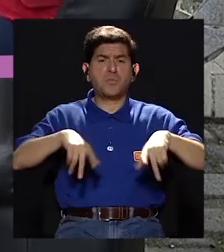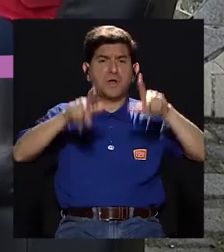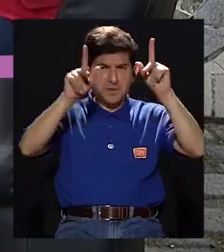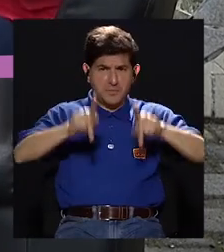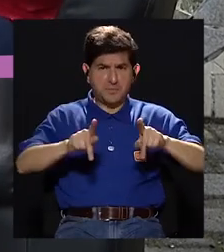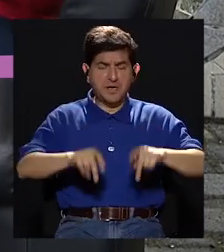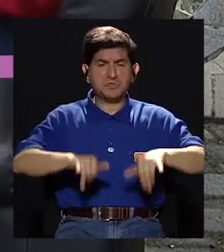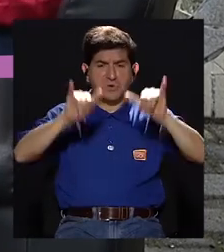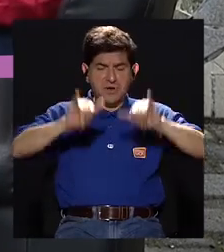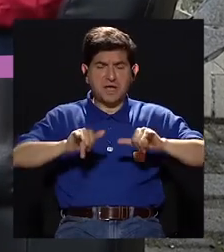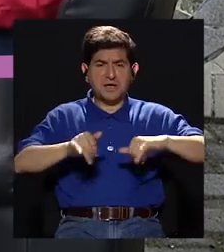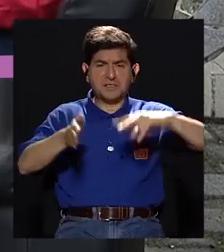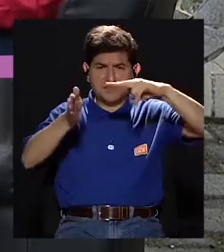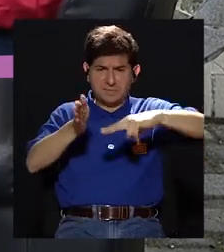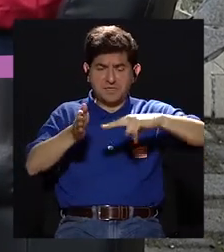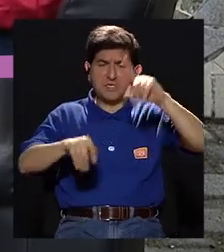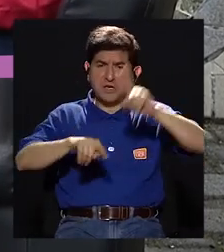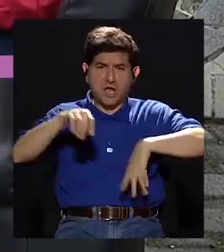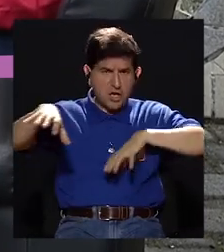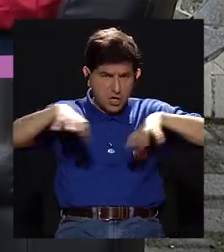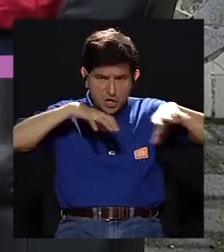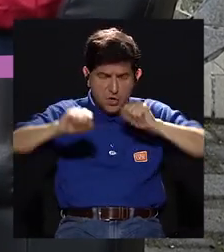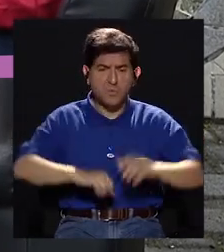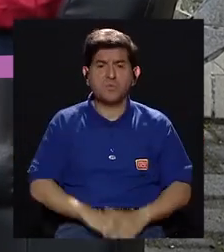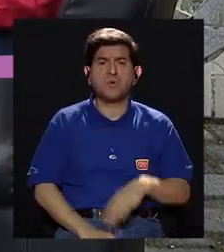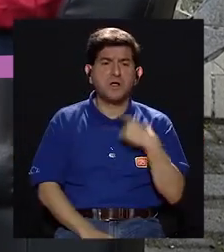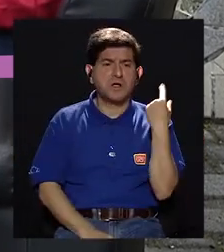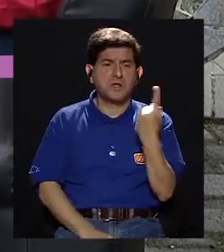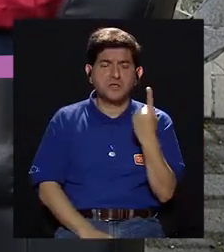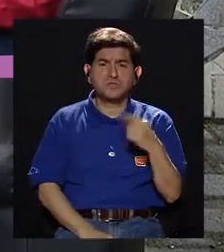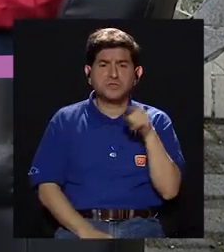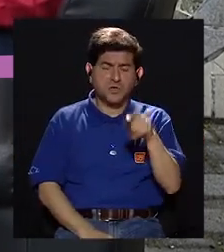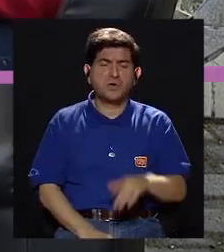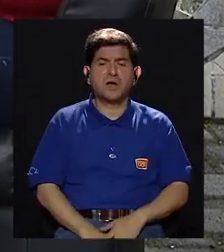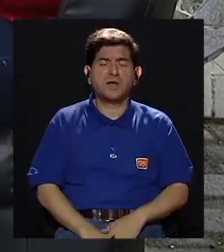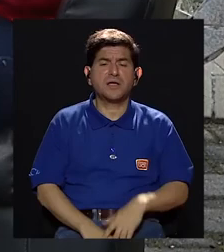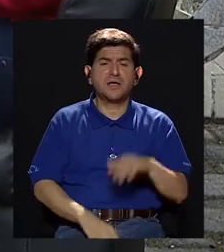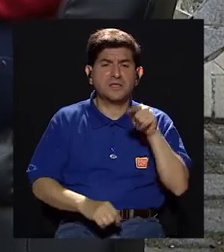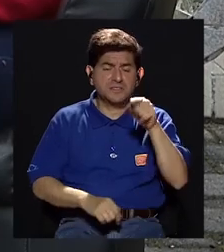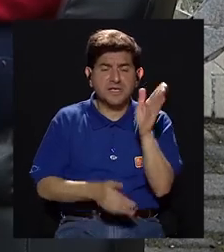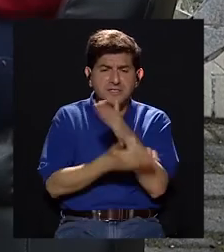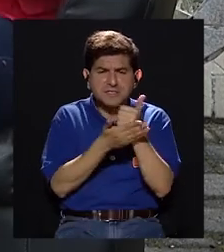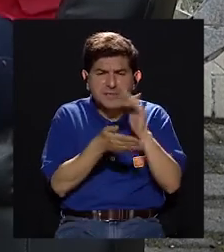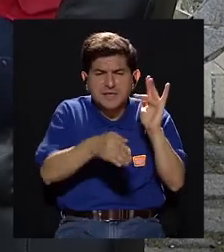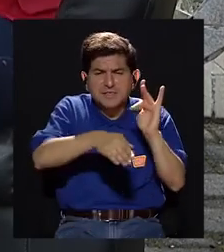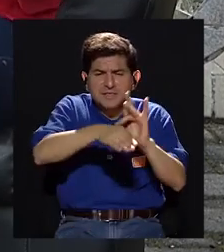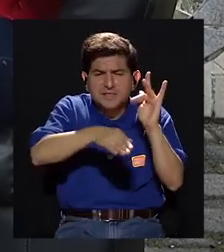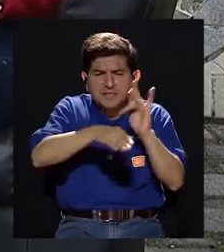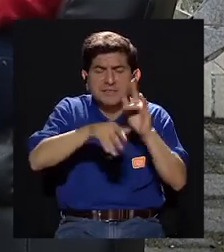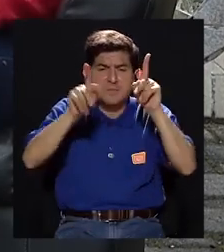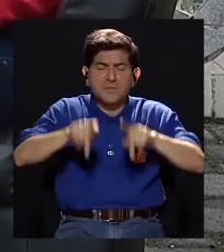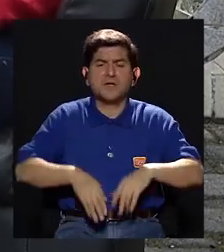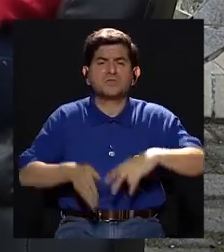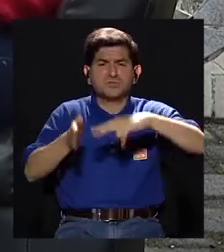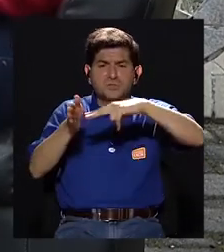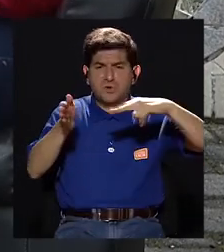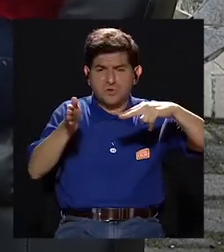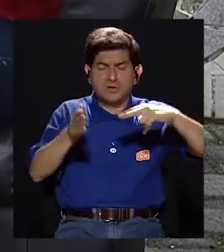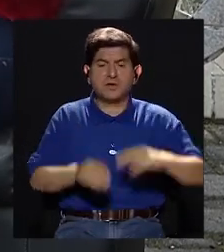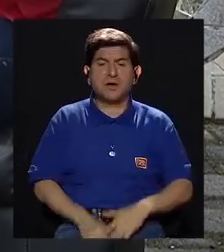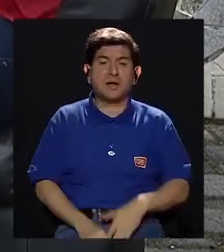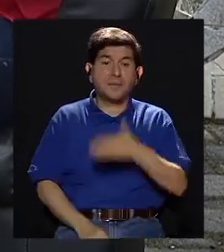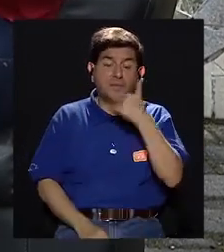hacerlo con una persona que está en cama y no se puede mover, entonces solamente es tocar ahí esas terminaciones y él puede estar acostado.